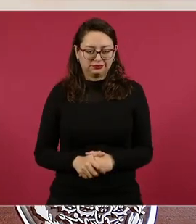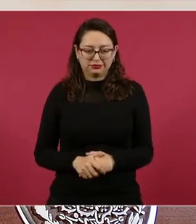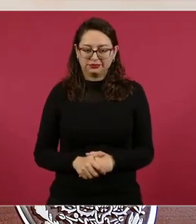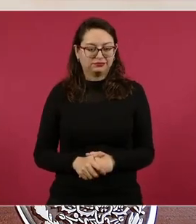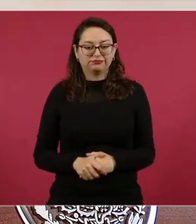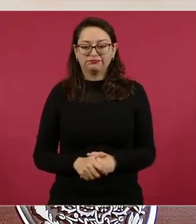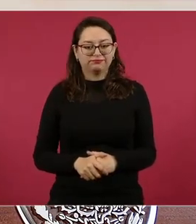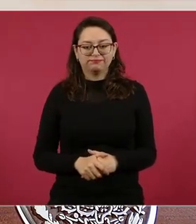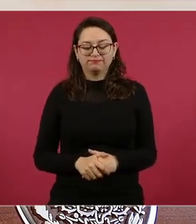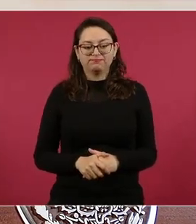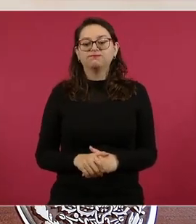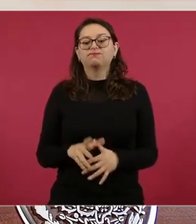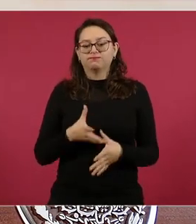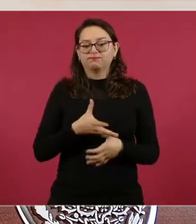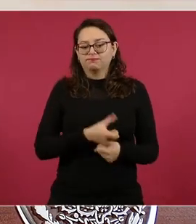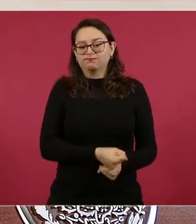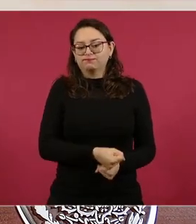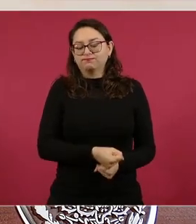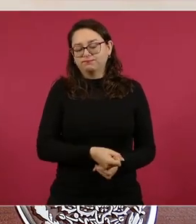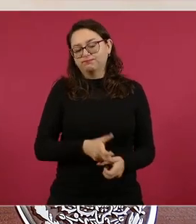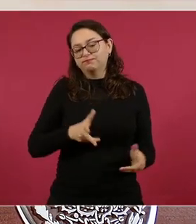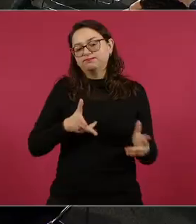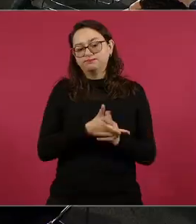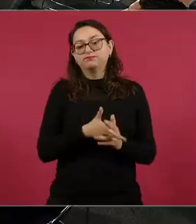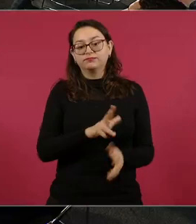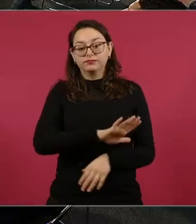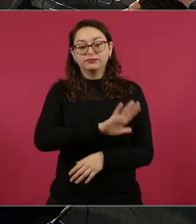pero se supo que lo habían estrangulado.